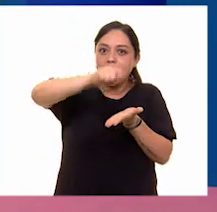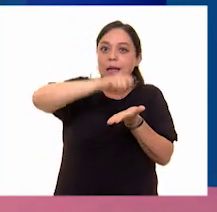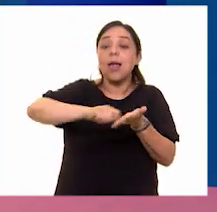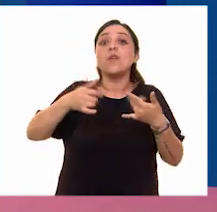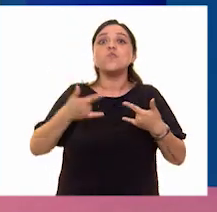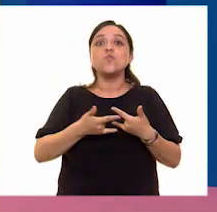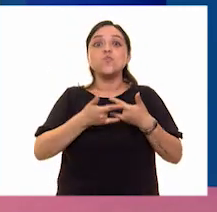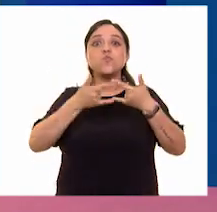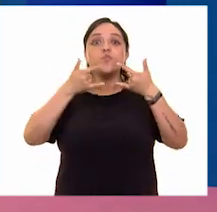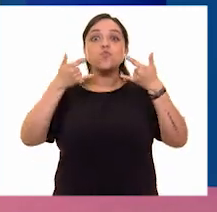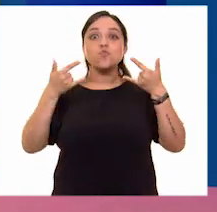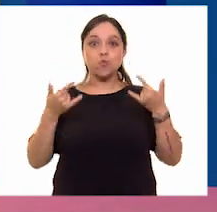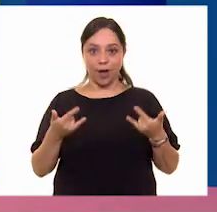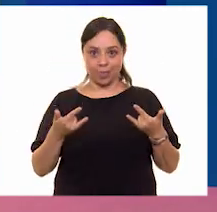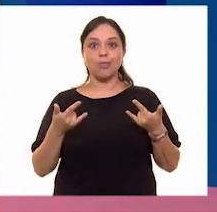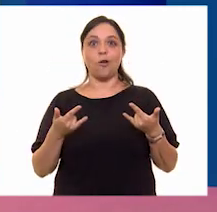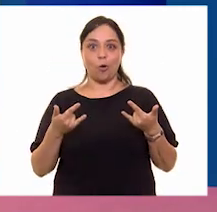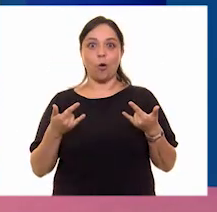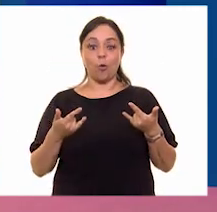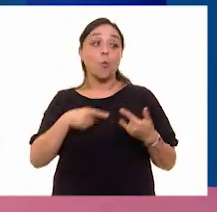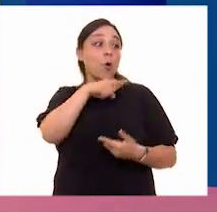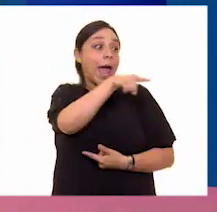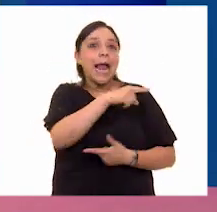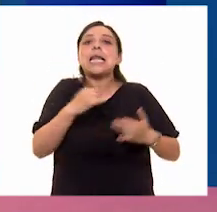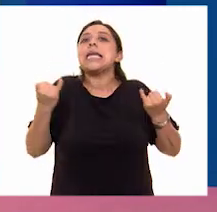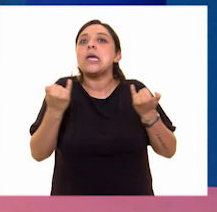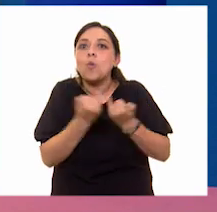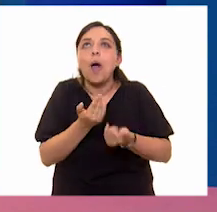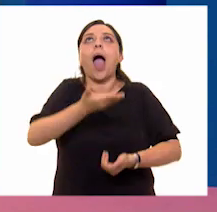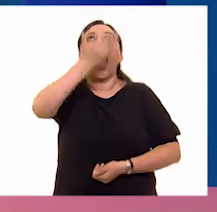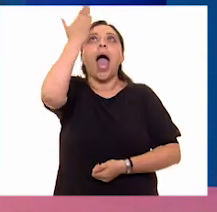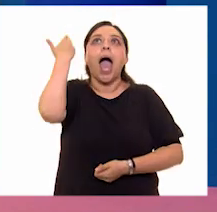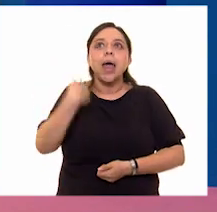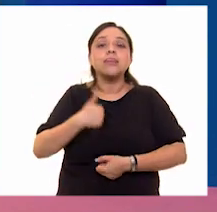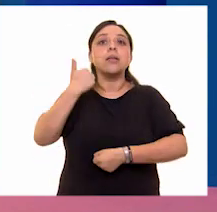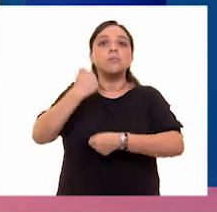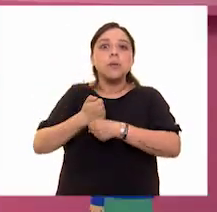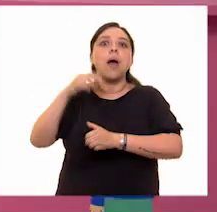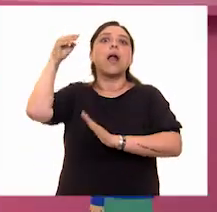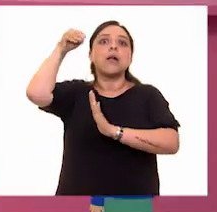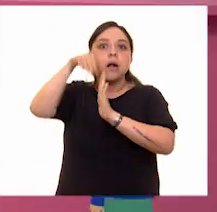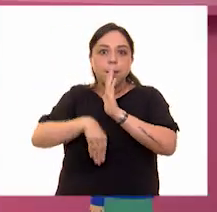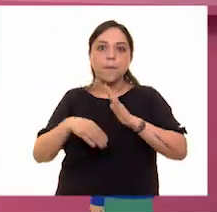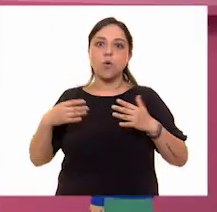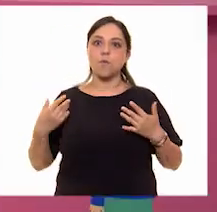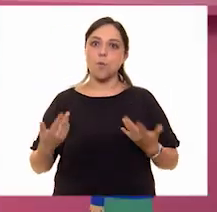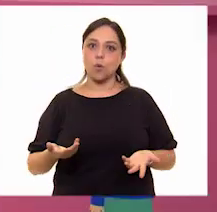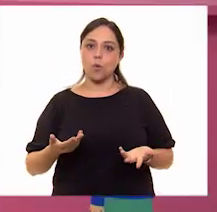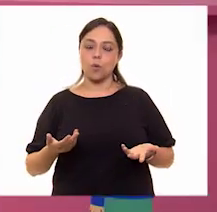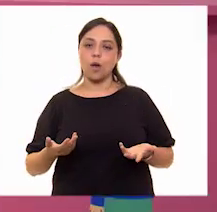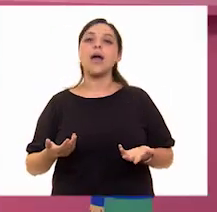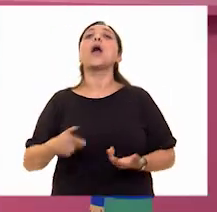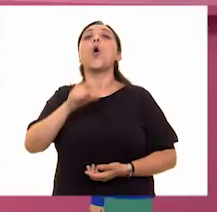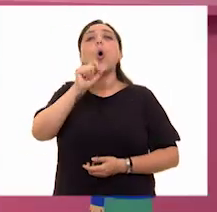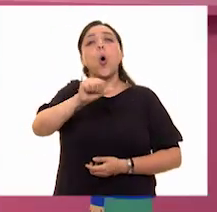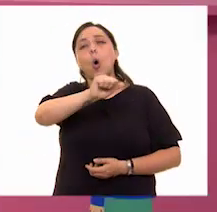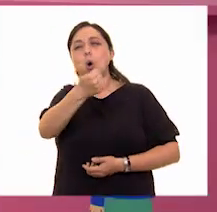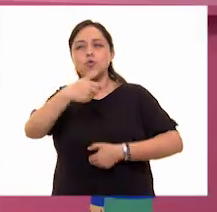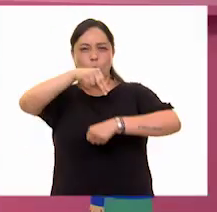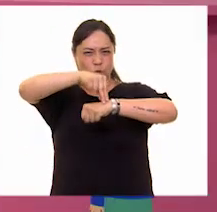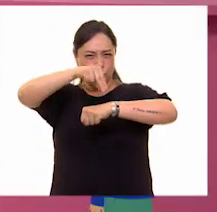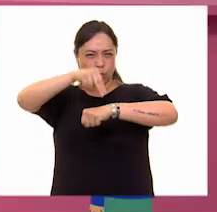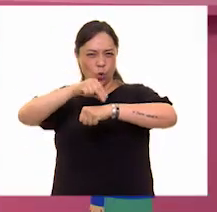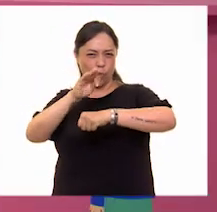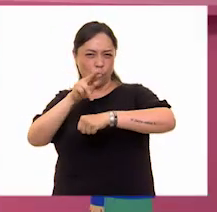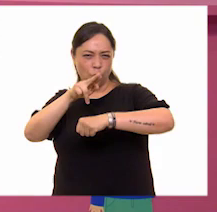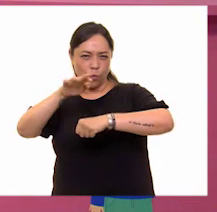cuento porque él también reprobó cuando iba en la primaria. O como el cuento del doctor Funes, en el